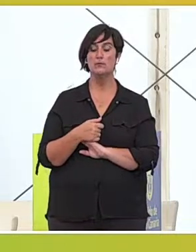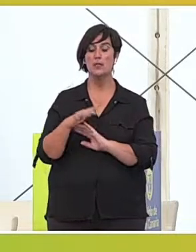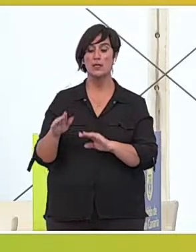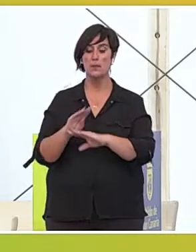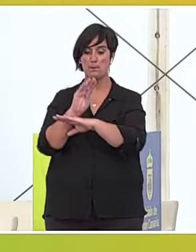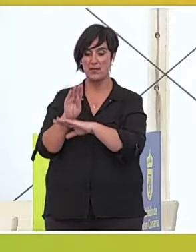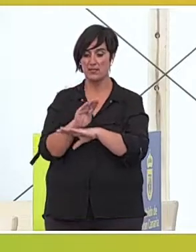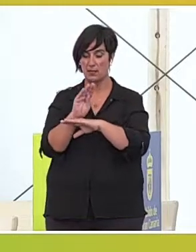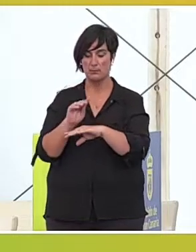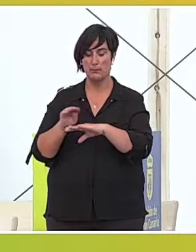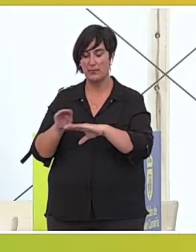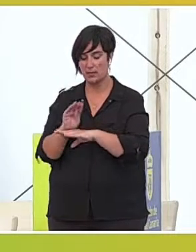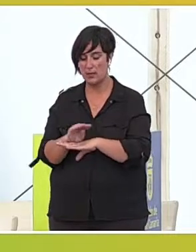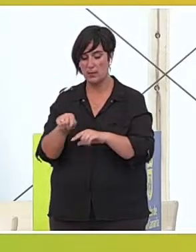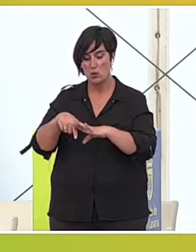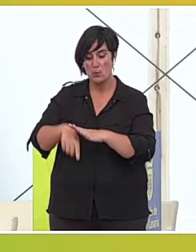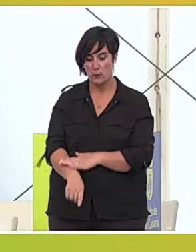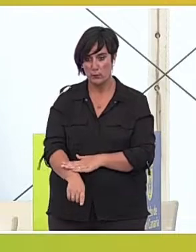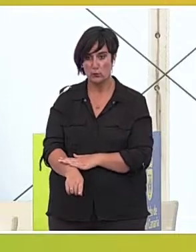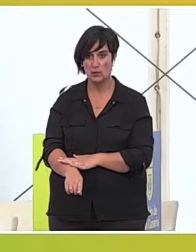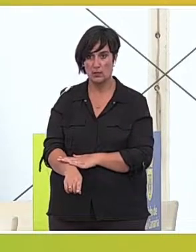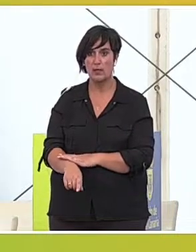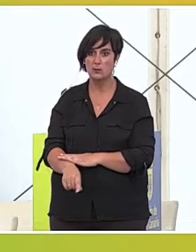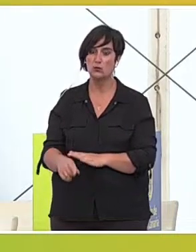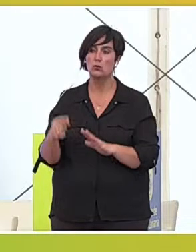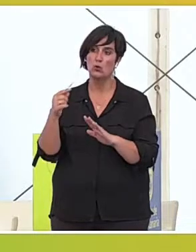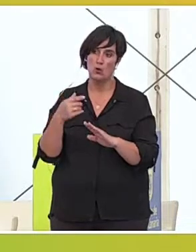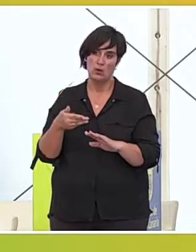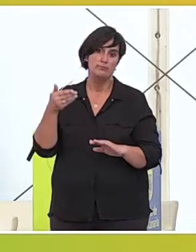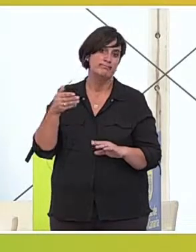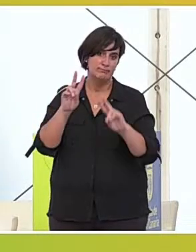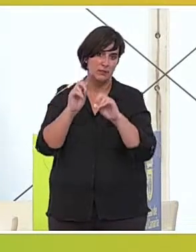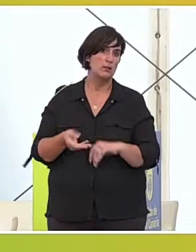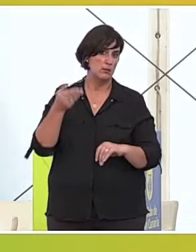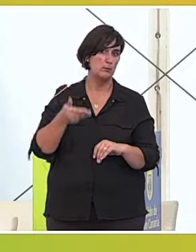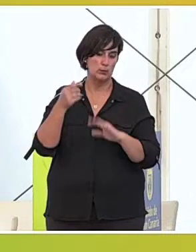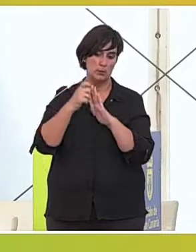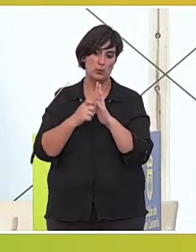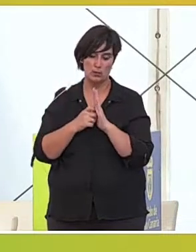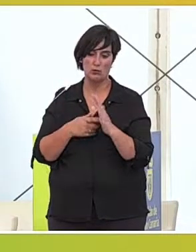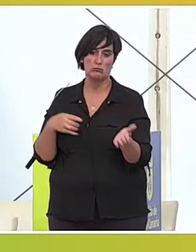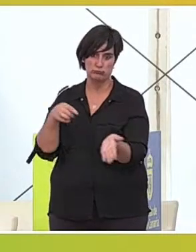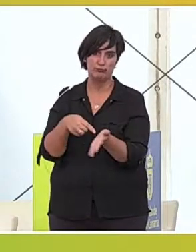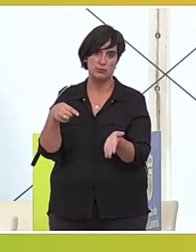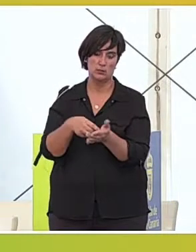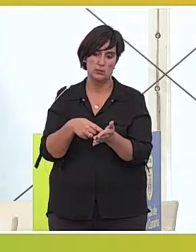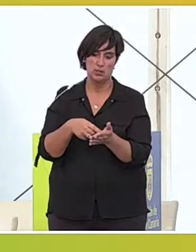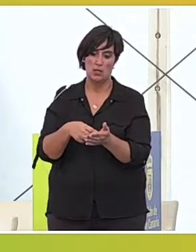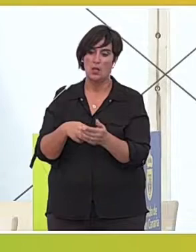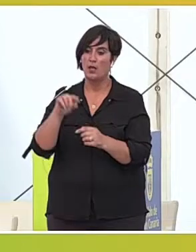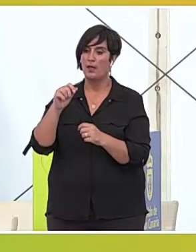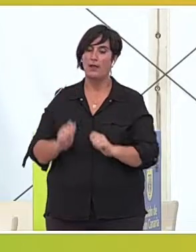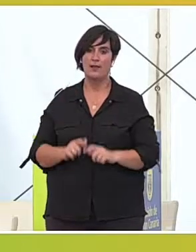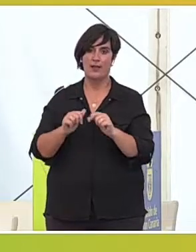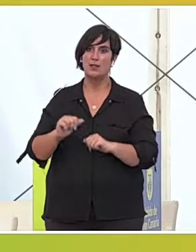mantenimiento en profundidad. Es uno de los criterios funcionales del proyecto. Se pide que tenga unos costes